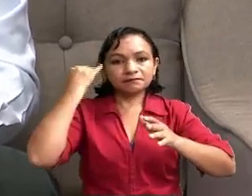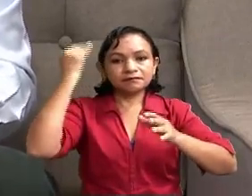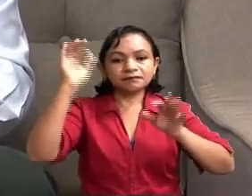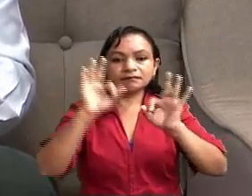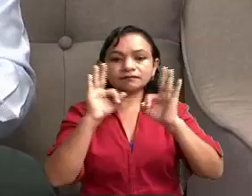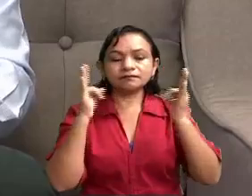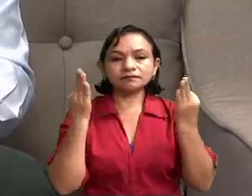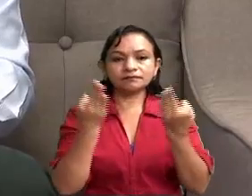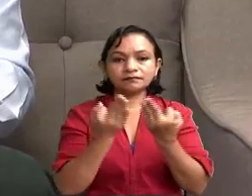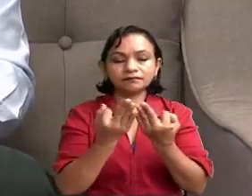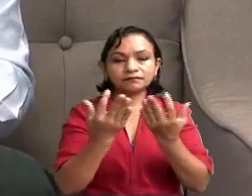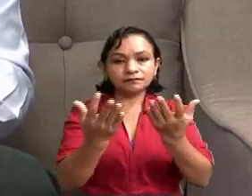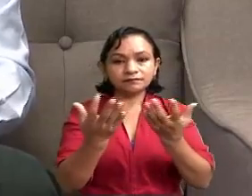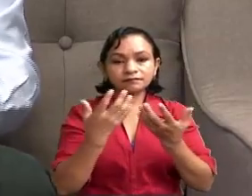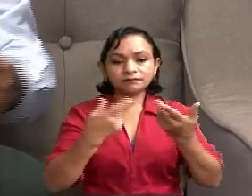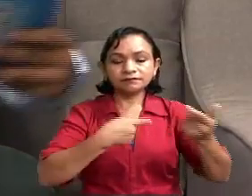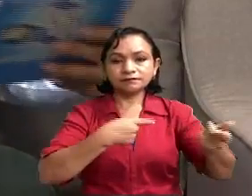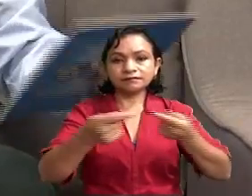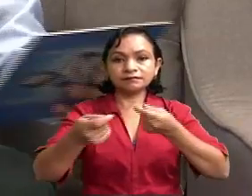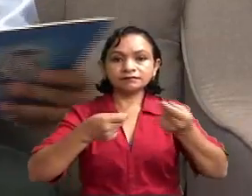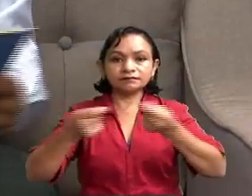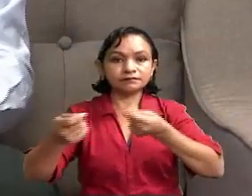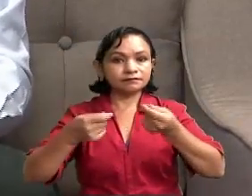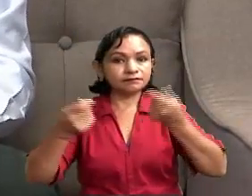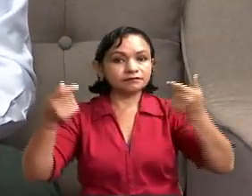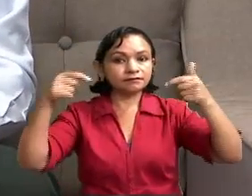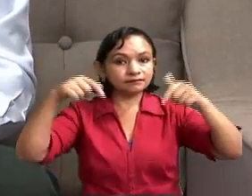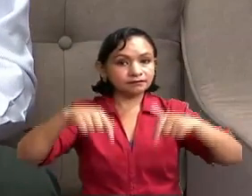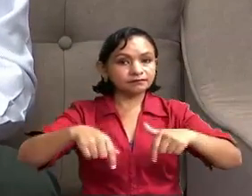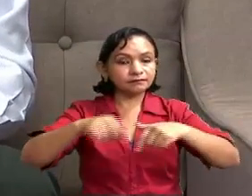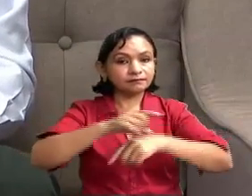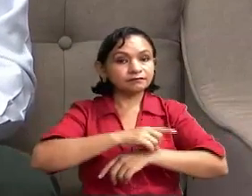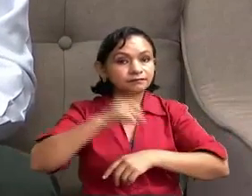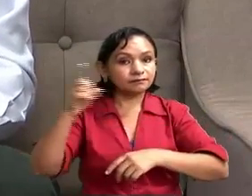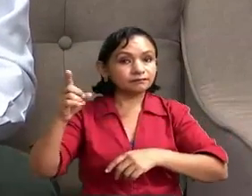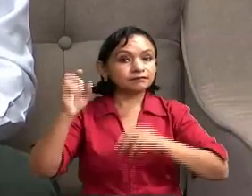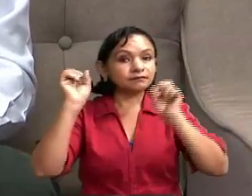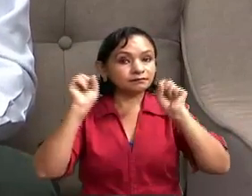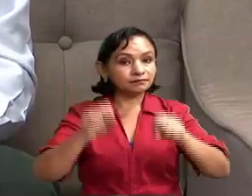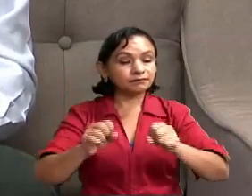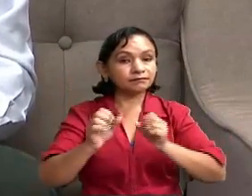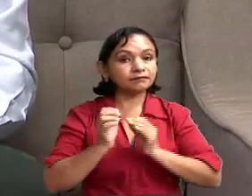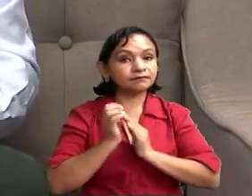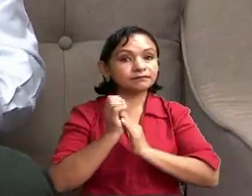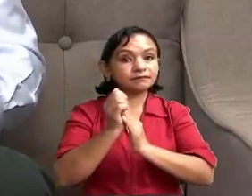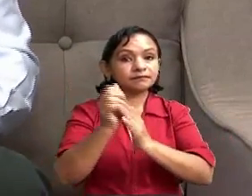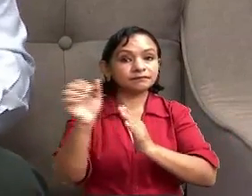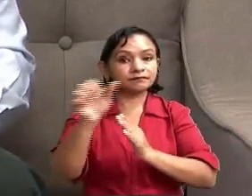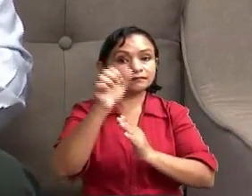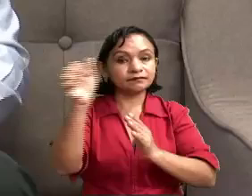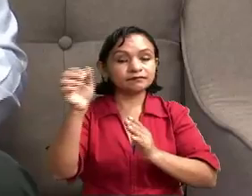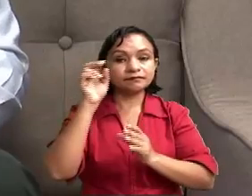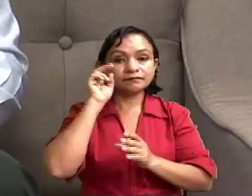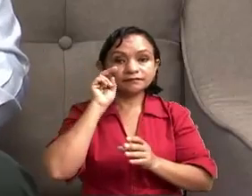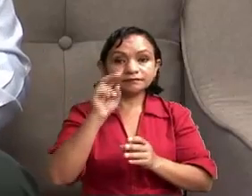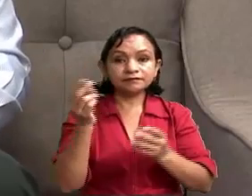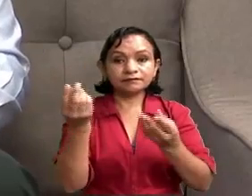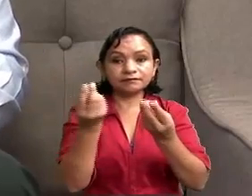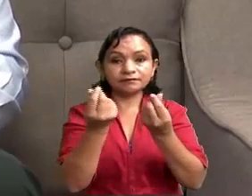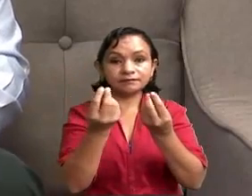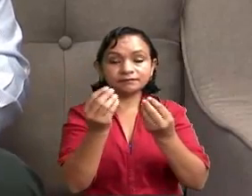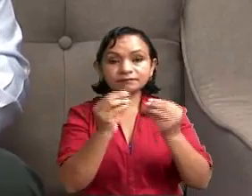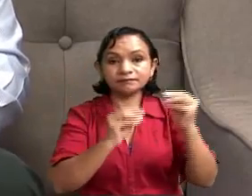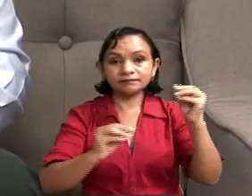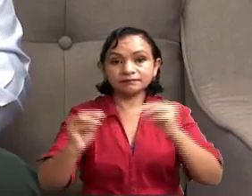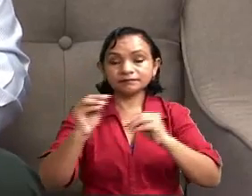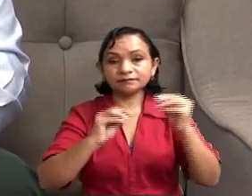que desean, que tienen algún negocio familiar y que hoy, pues, se pueden perfilar desde otra perspectiva económica a partir